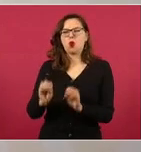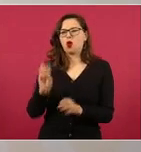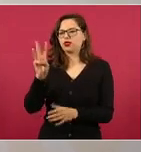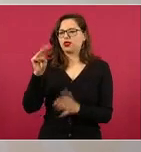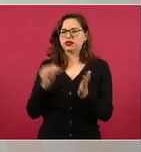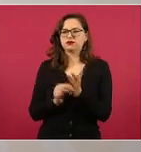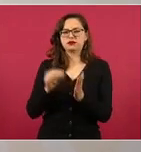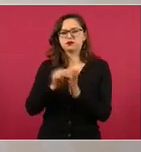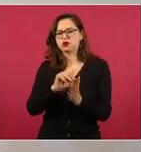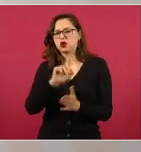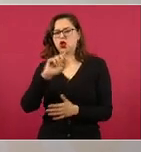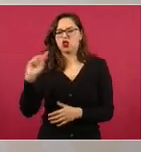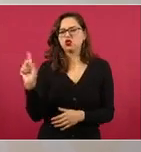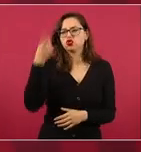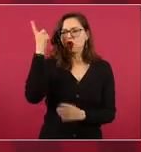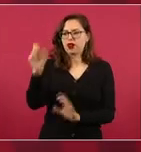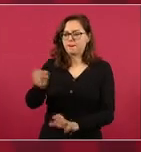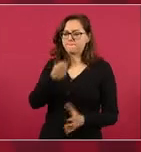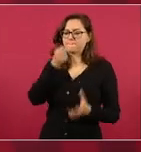2,000, 3,000 millones de dólares.